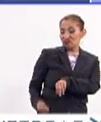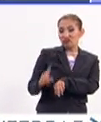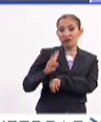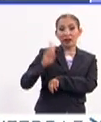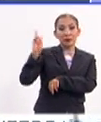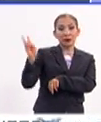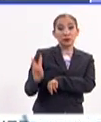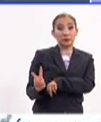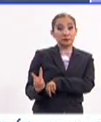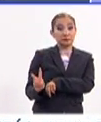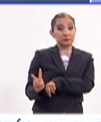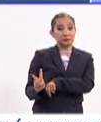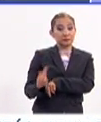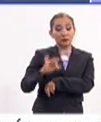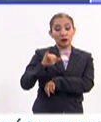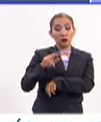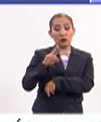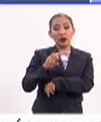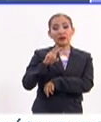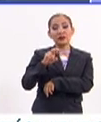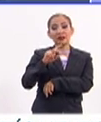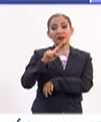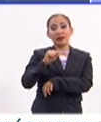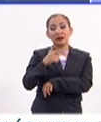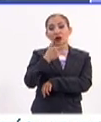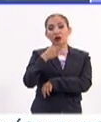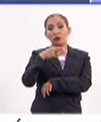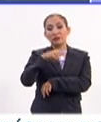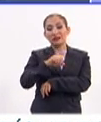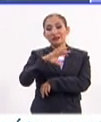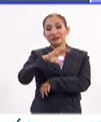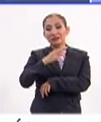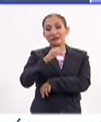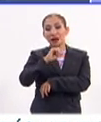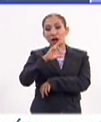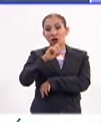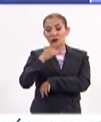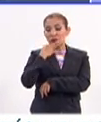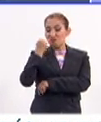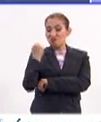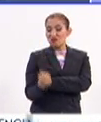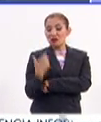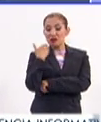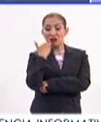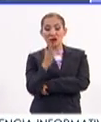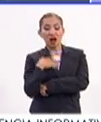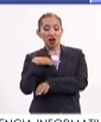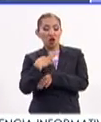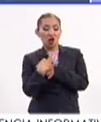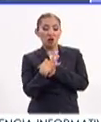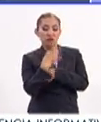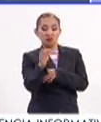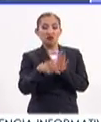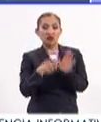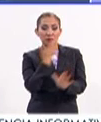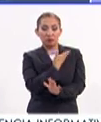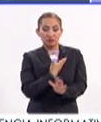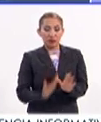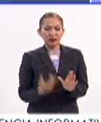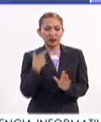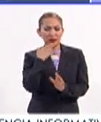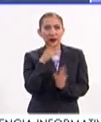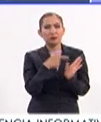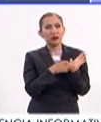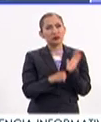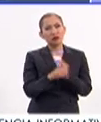venezolano, Juan Vicente Gómez Chacón, dictador que quería una reelección. Después fue un